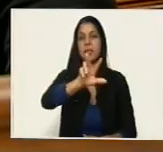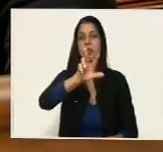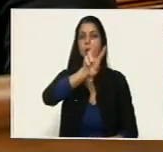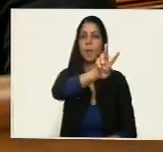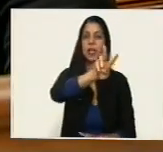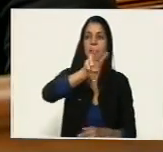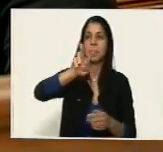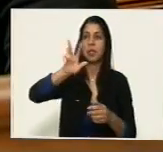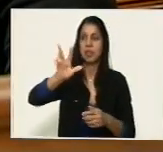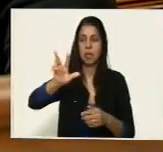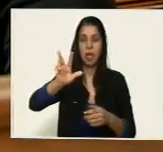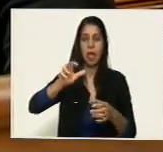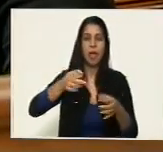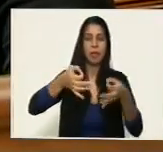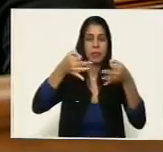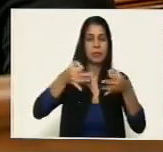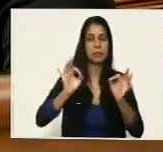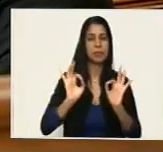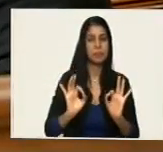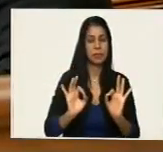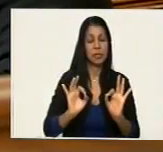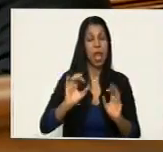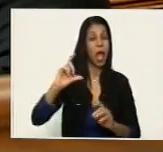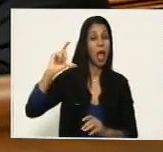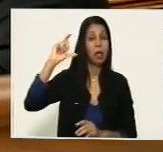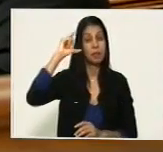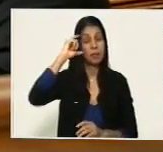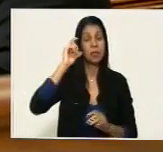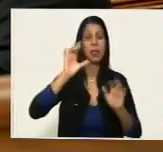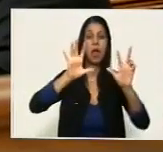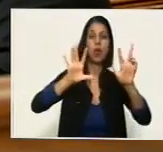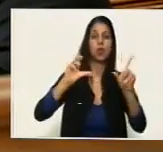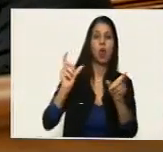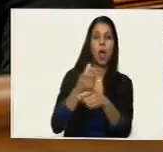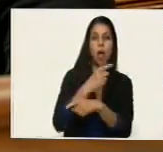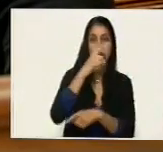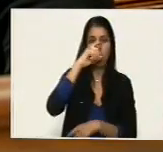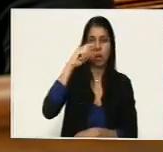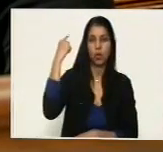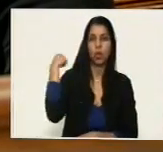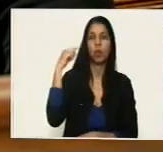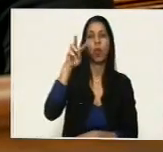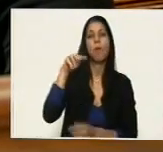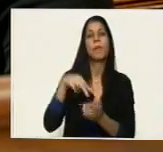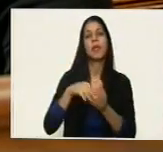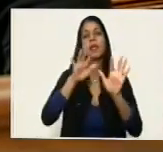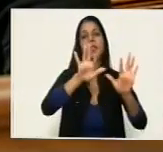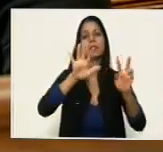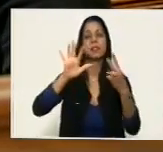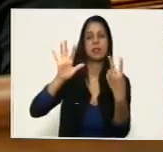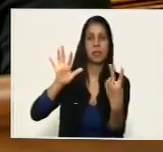6.323 extraordinario, de fecha 8 de agosto de 2017,